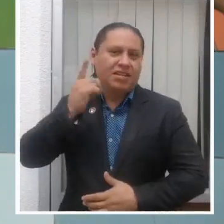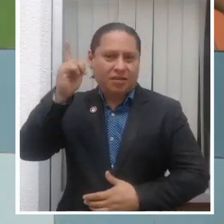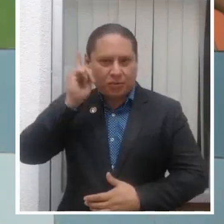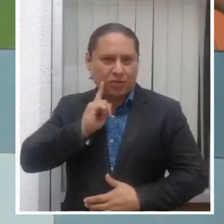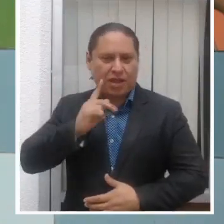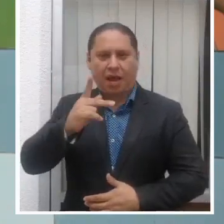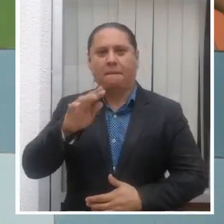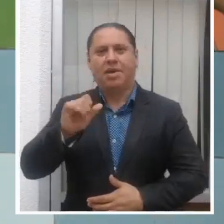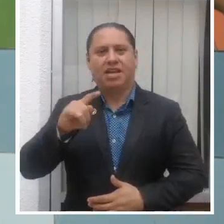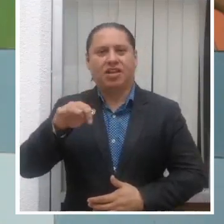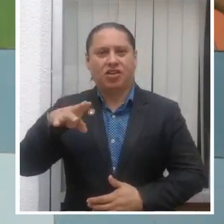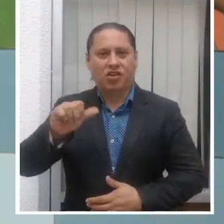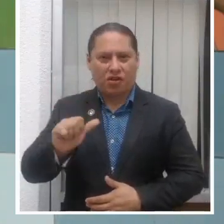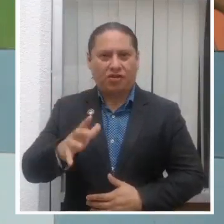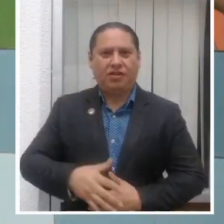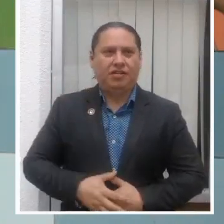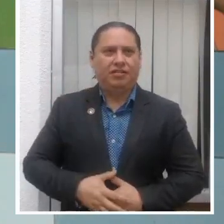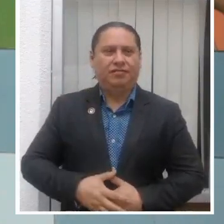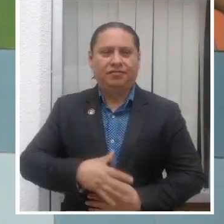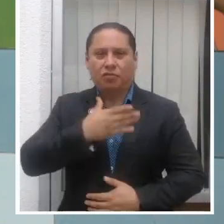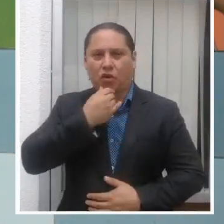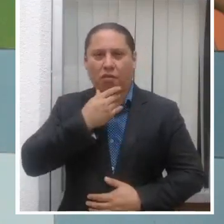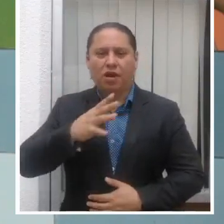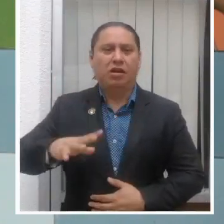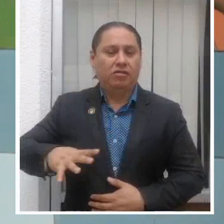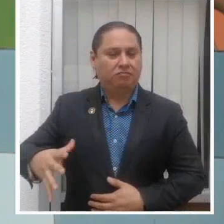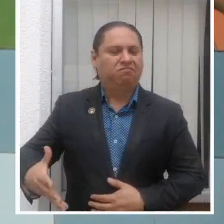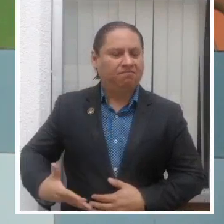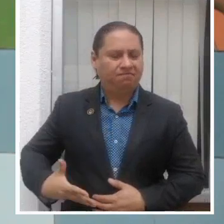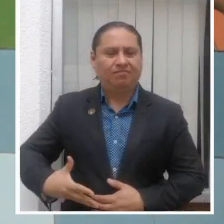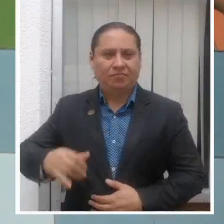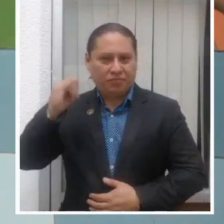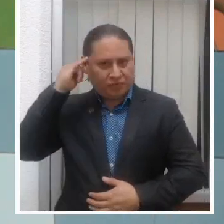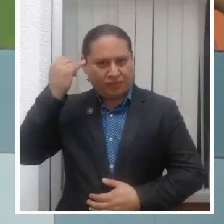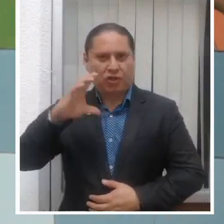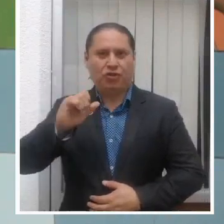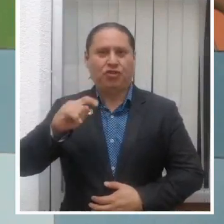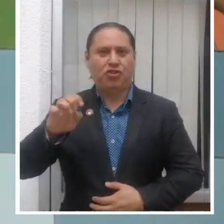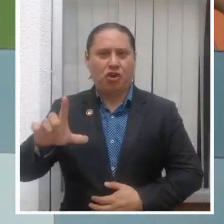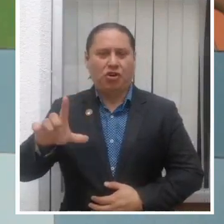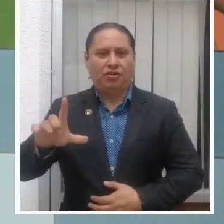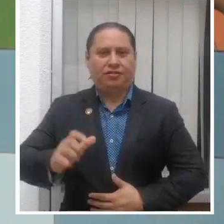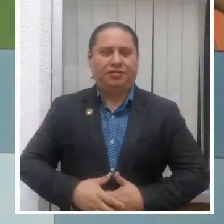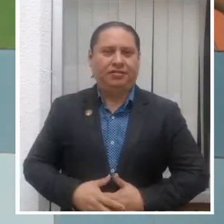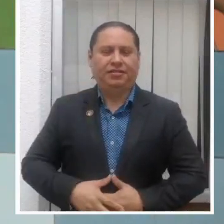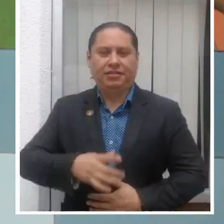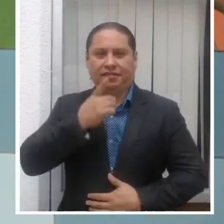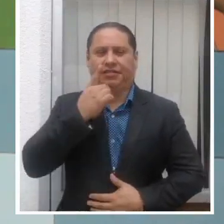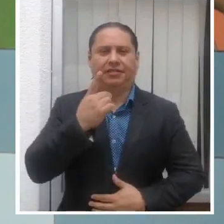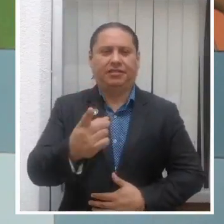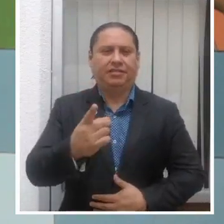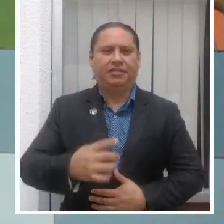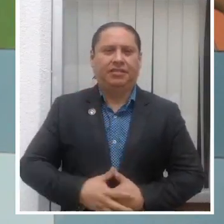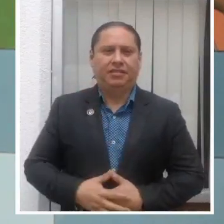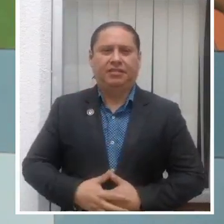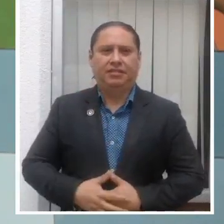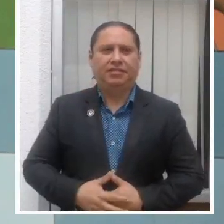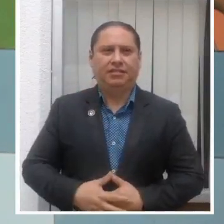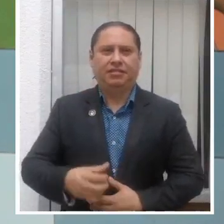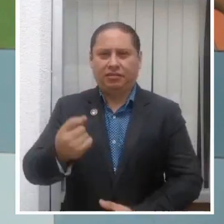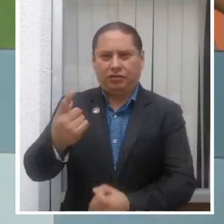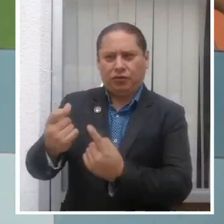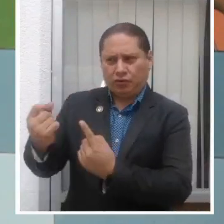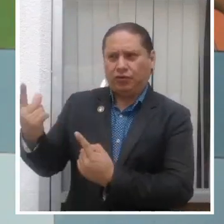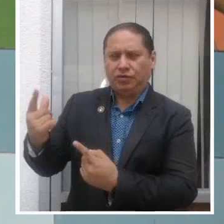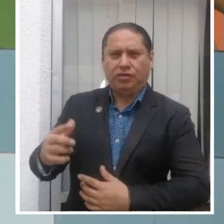Petrona. Yo soy orgullosamente también indígena chol. Ya le decía a uno de sus colaboradores